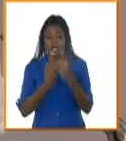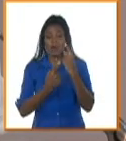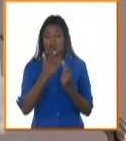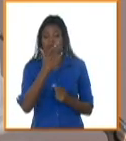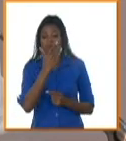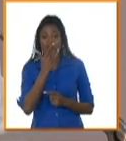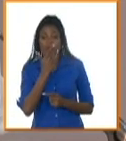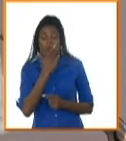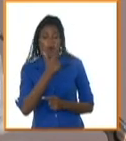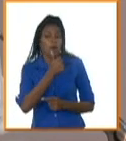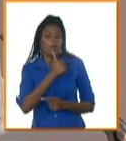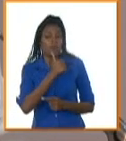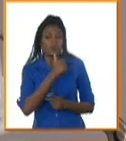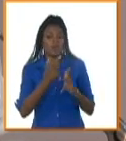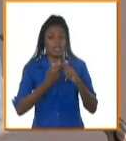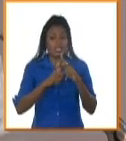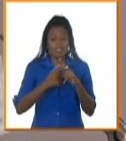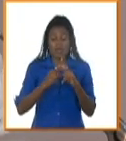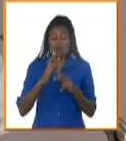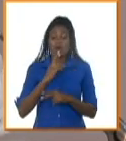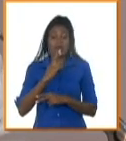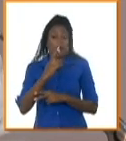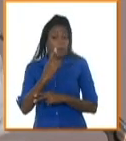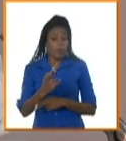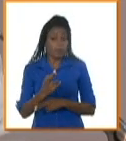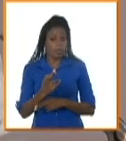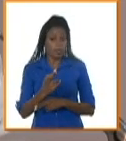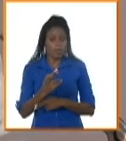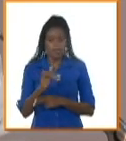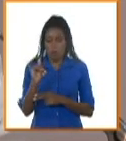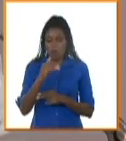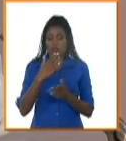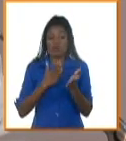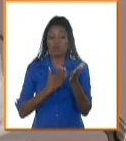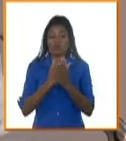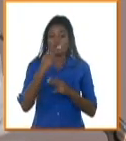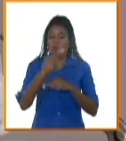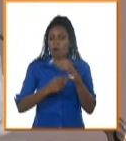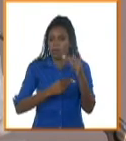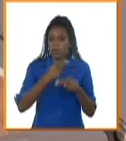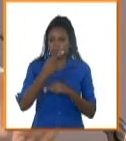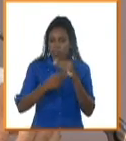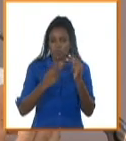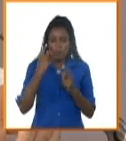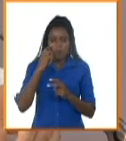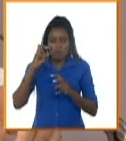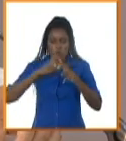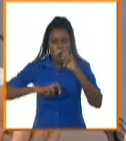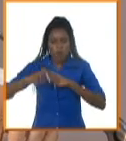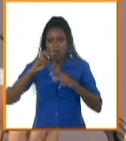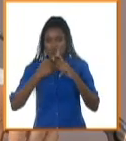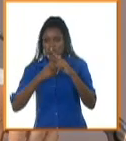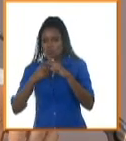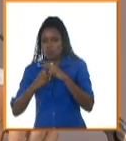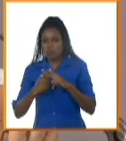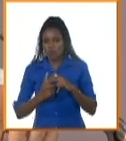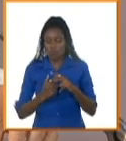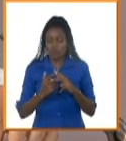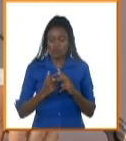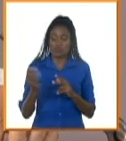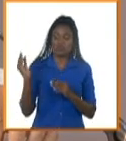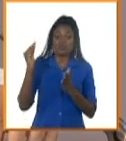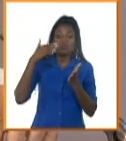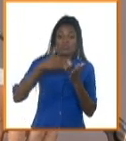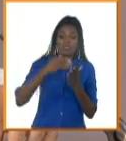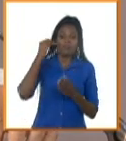respuestas adecuadas tenemos que seguir haciendo Así un poco que también agradecemos cuando cuando nos Bueno nos llegan esas esas preocupaciones